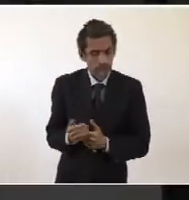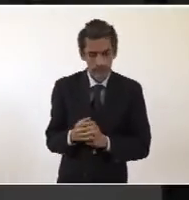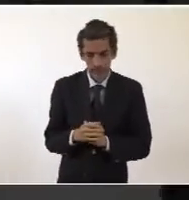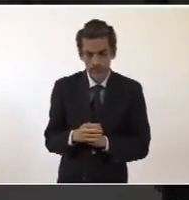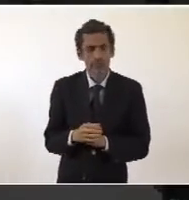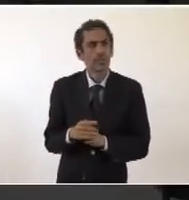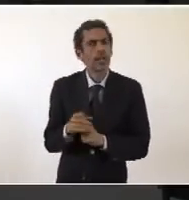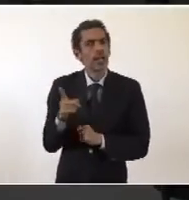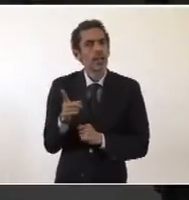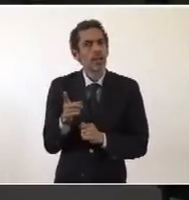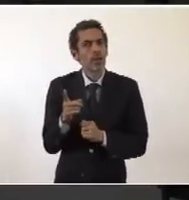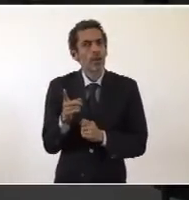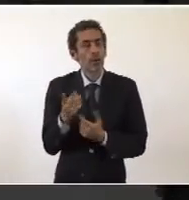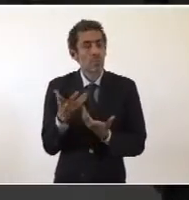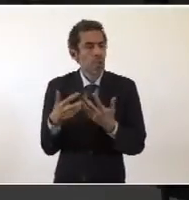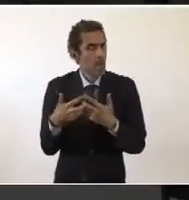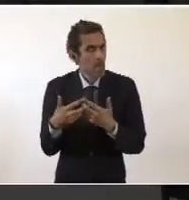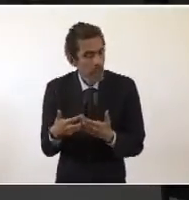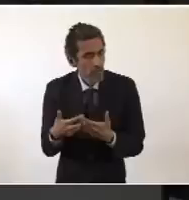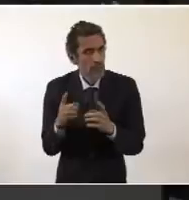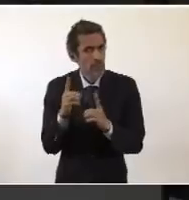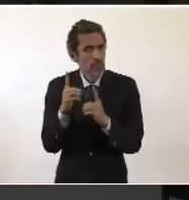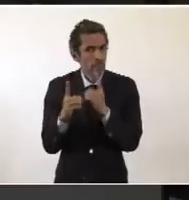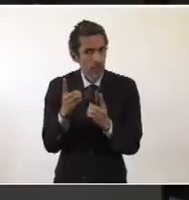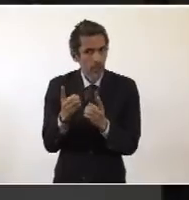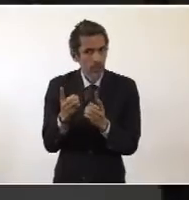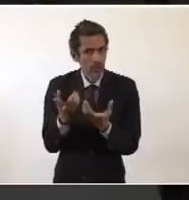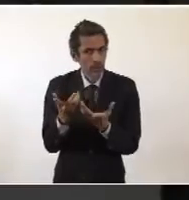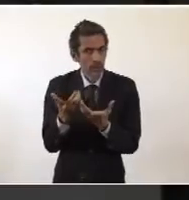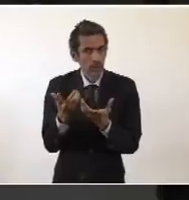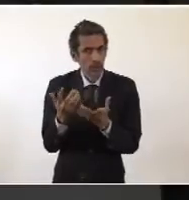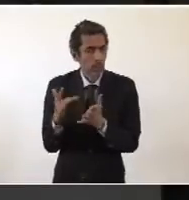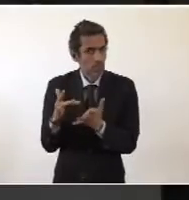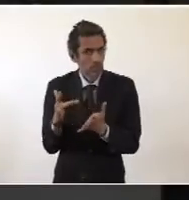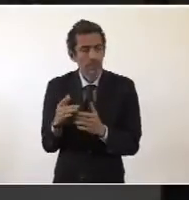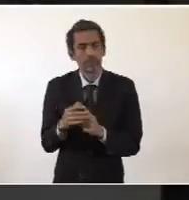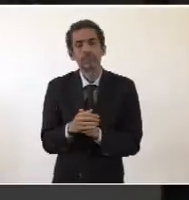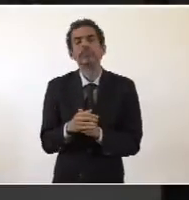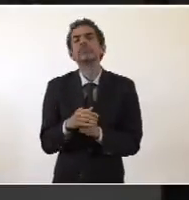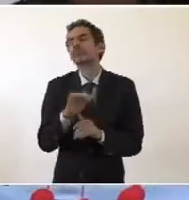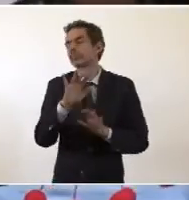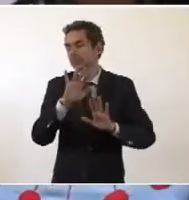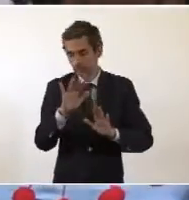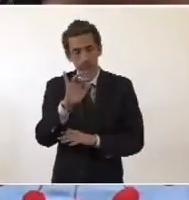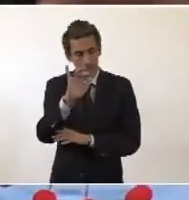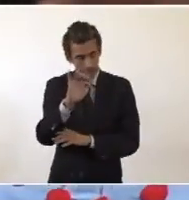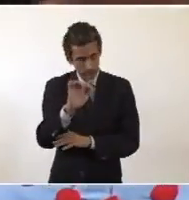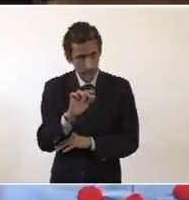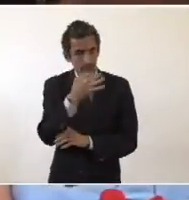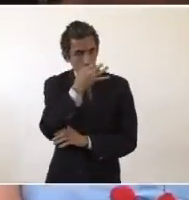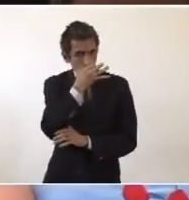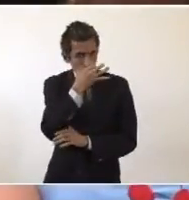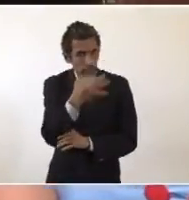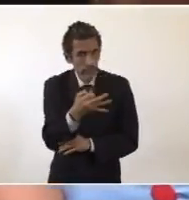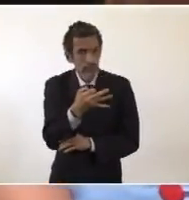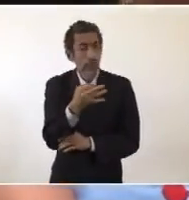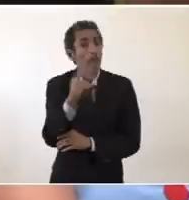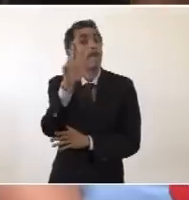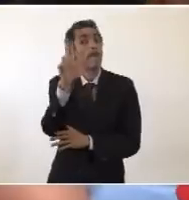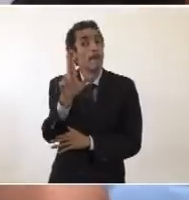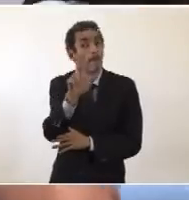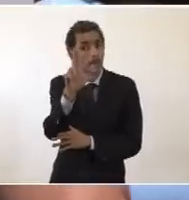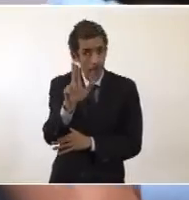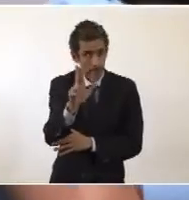¿Ellos qué tipo de apoyo van a recibir? Me imagino que también para el martes. Sí, ya lo vamos a informar de todos los, el martes.